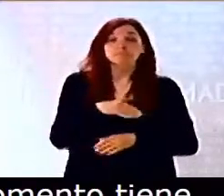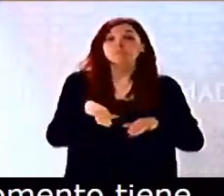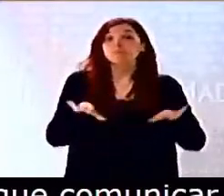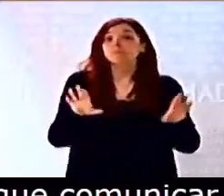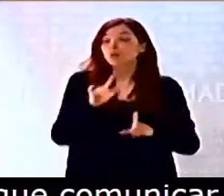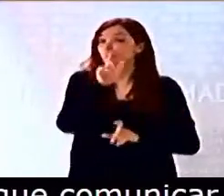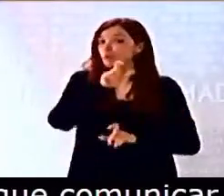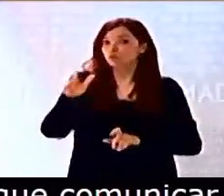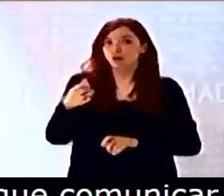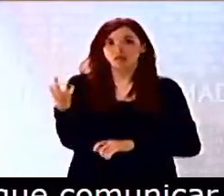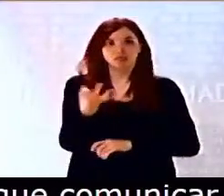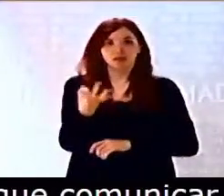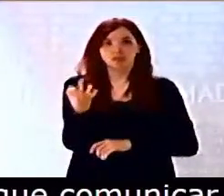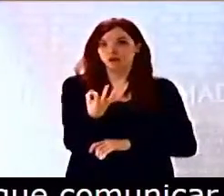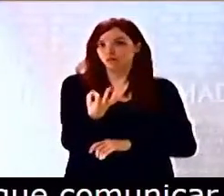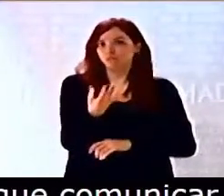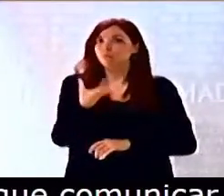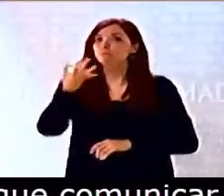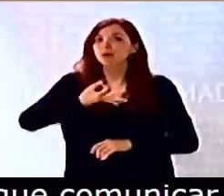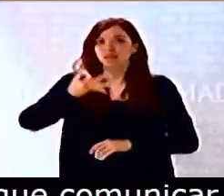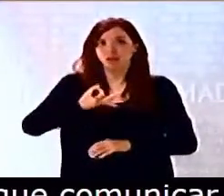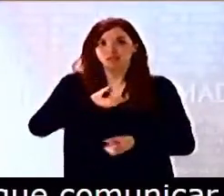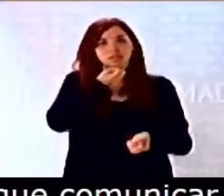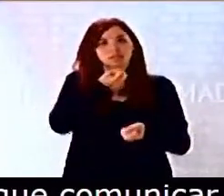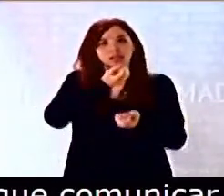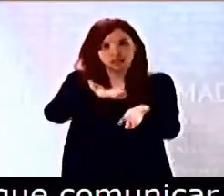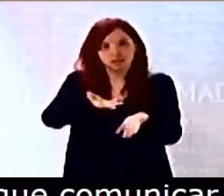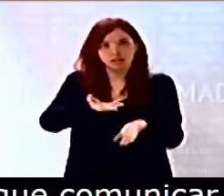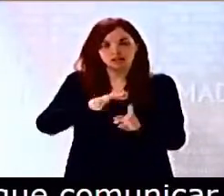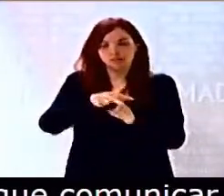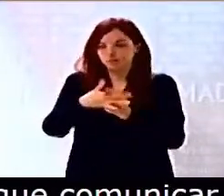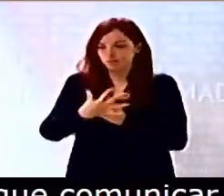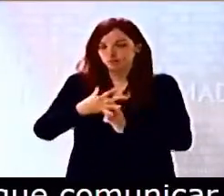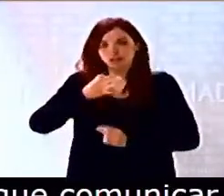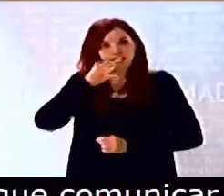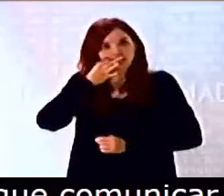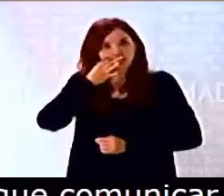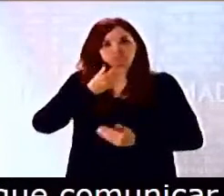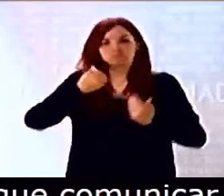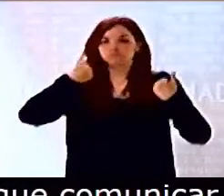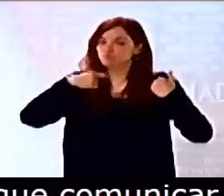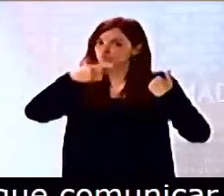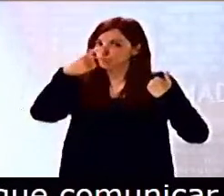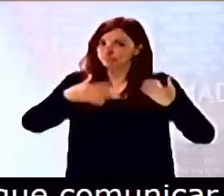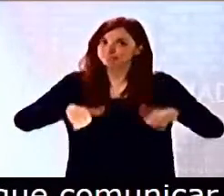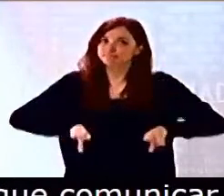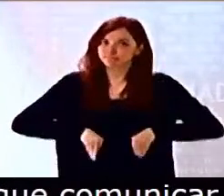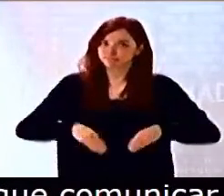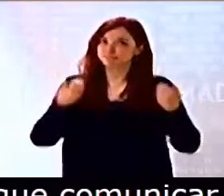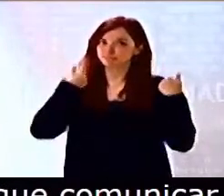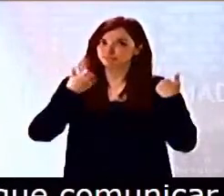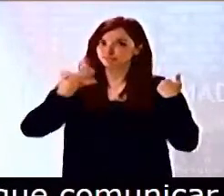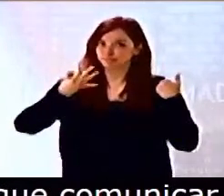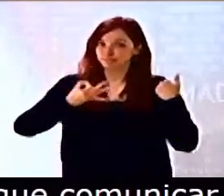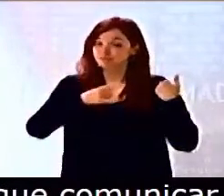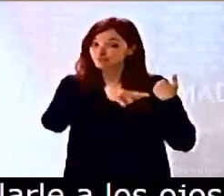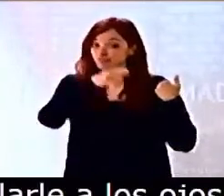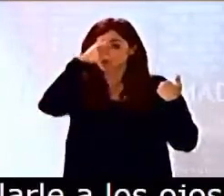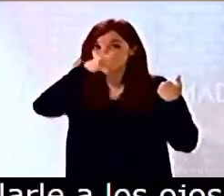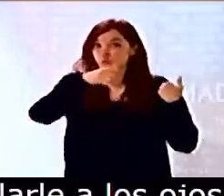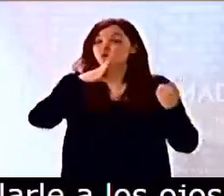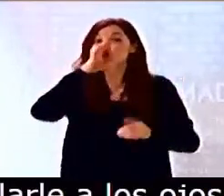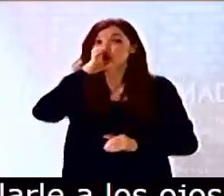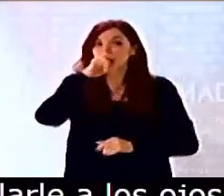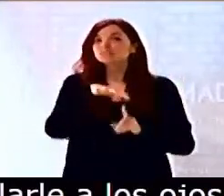gente hay que hablarle a los ojos y hay que hablarle de la realidad y de la responsabilidad que tienen que asumir. Y Guareña está en una